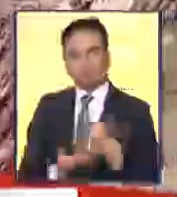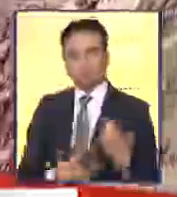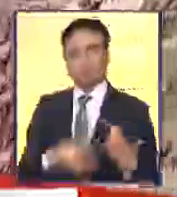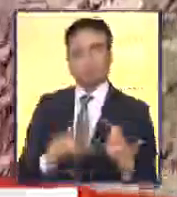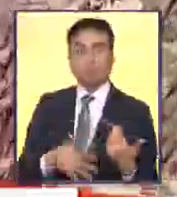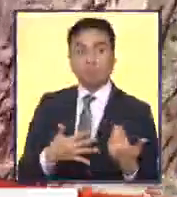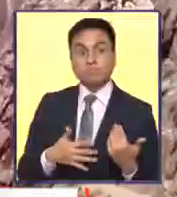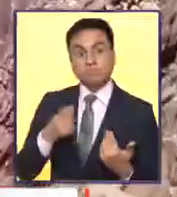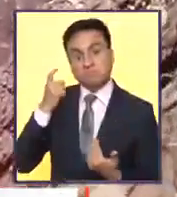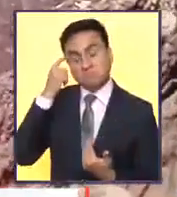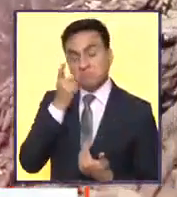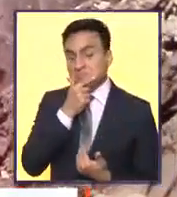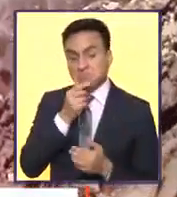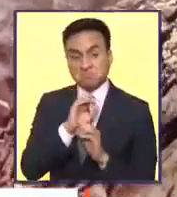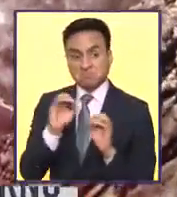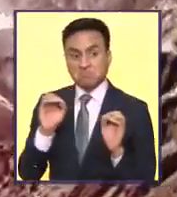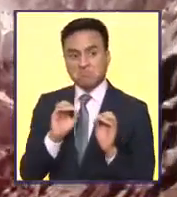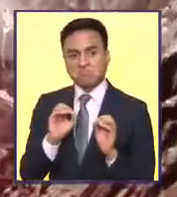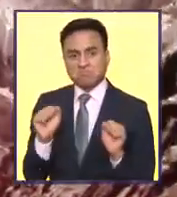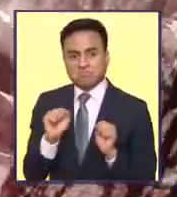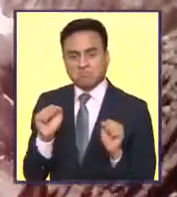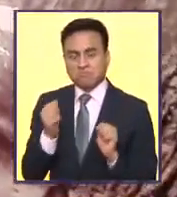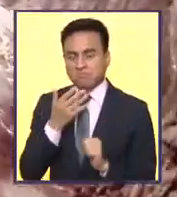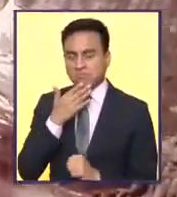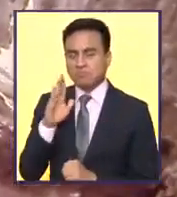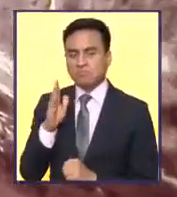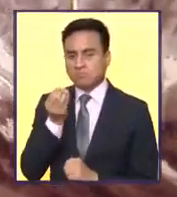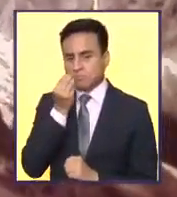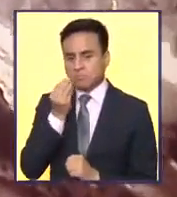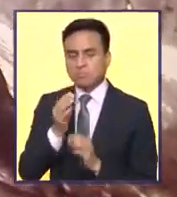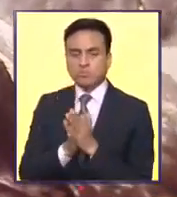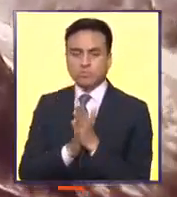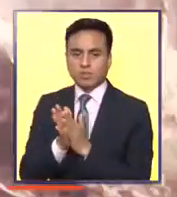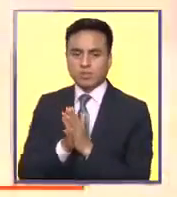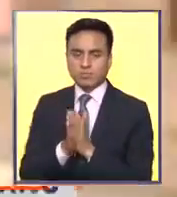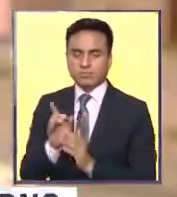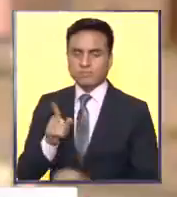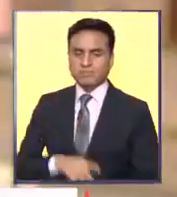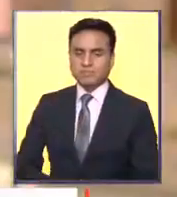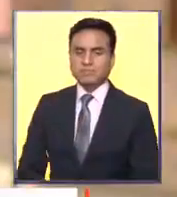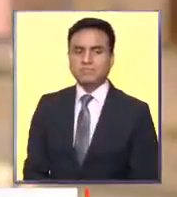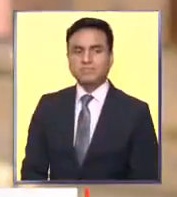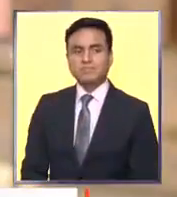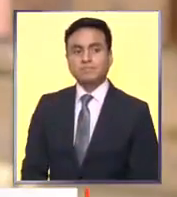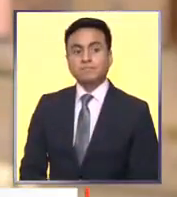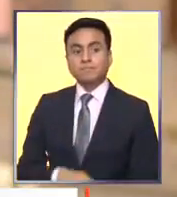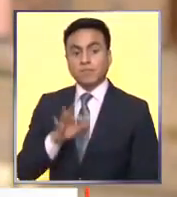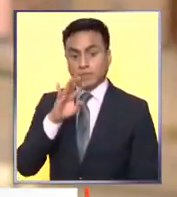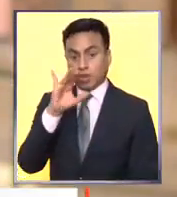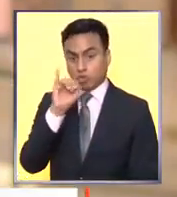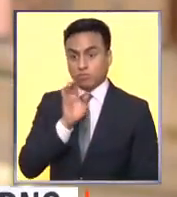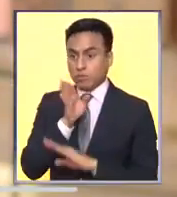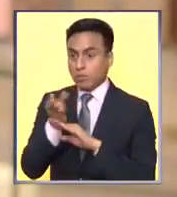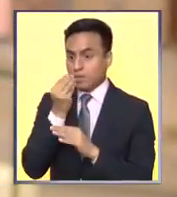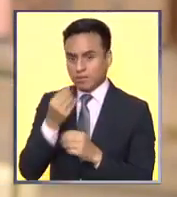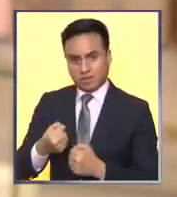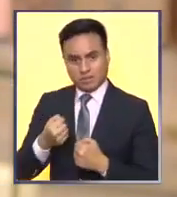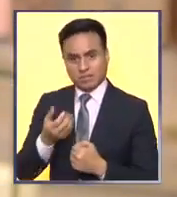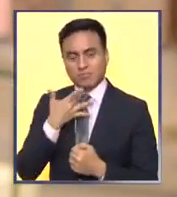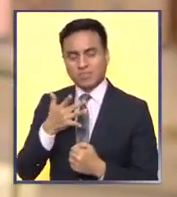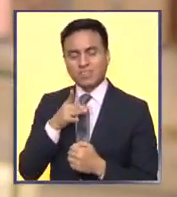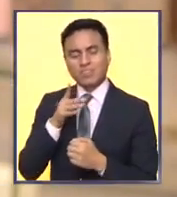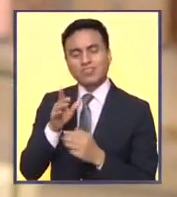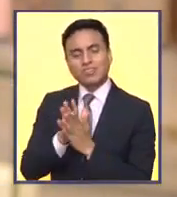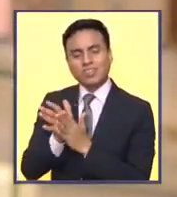No me cabe ninguna duda de que el invierno se pasa mejor comiendo chocolate. Hay que ir a Feroz a comer con ganas porque en verdad es una